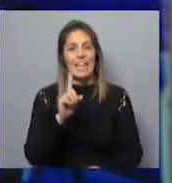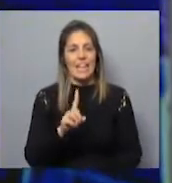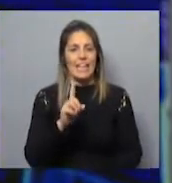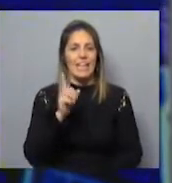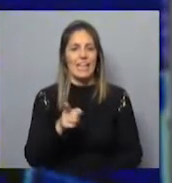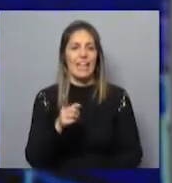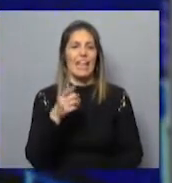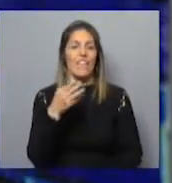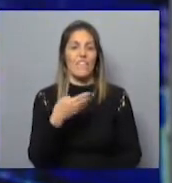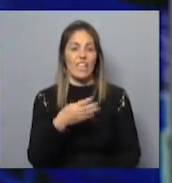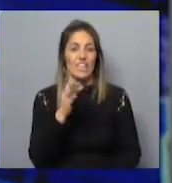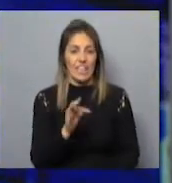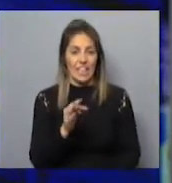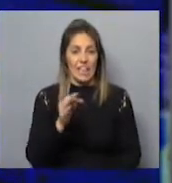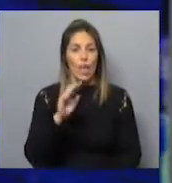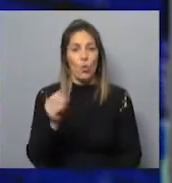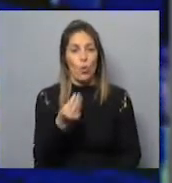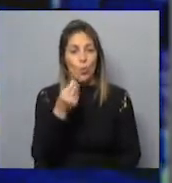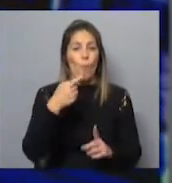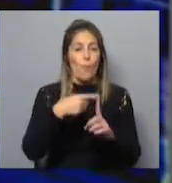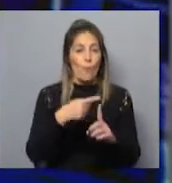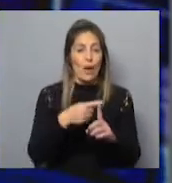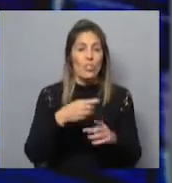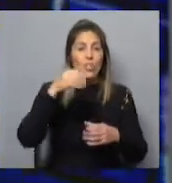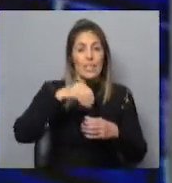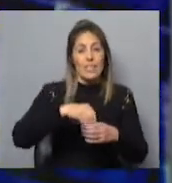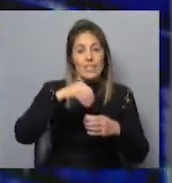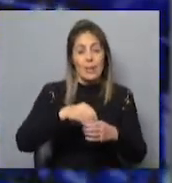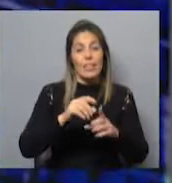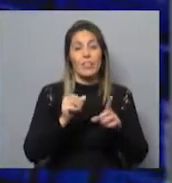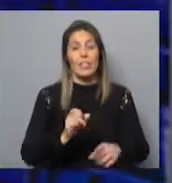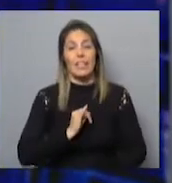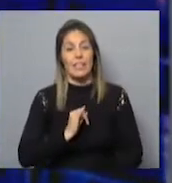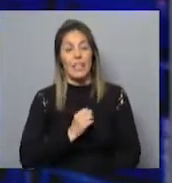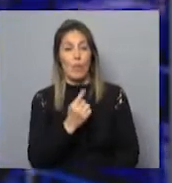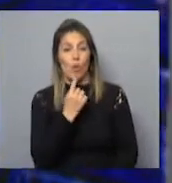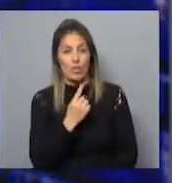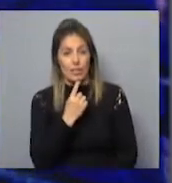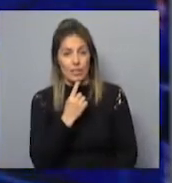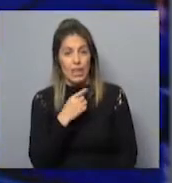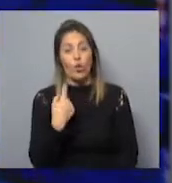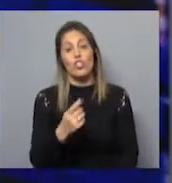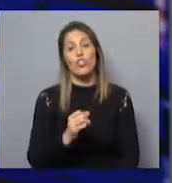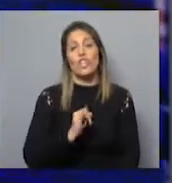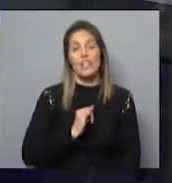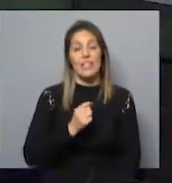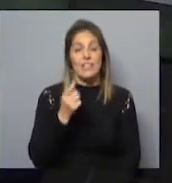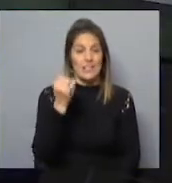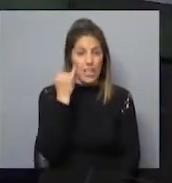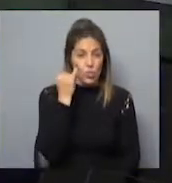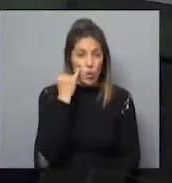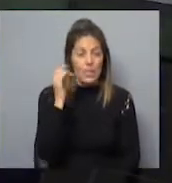dentro de esa sigla y de entidades que son identidades políticas hay identidades que son identidades sexuales y hay